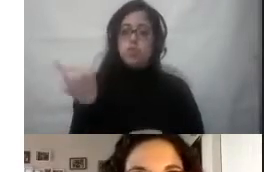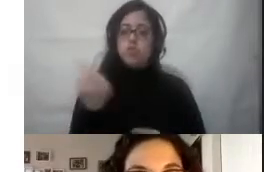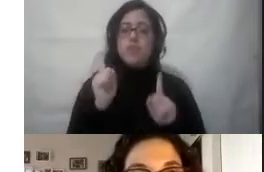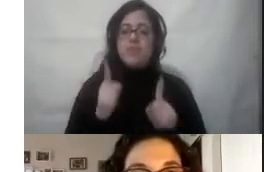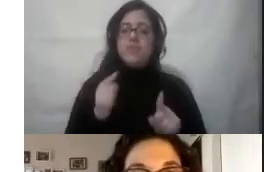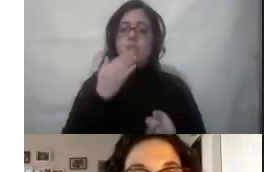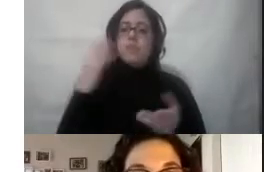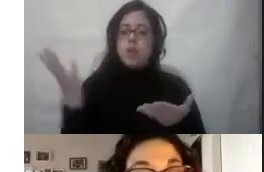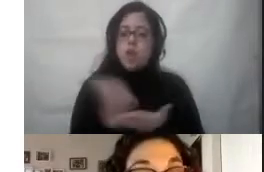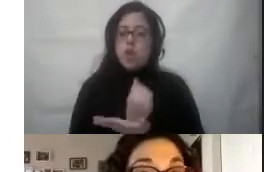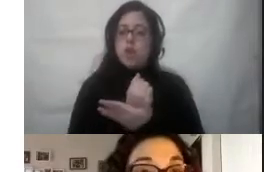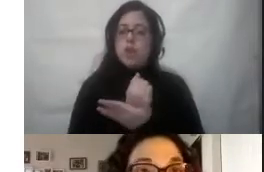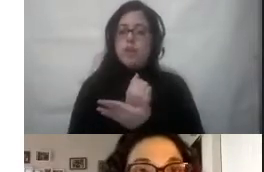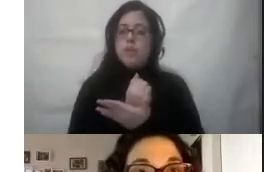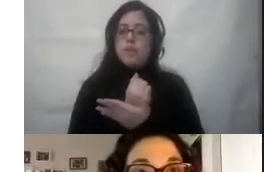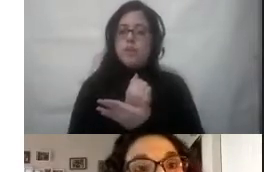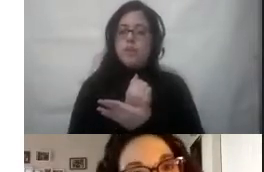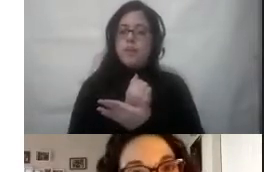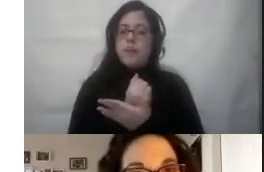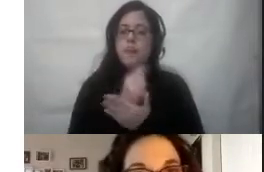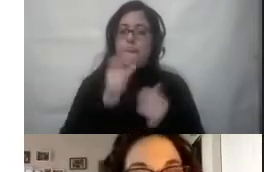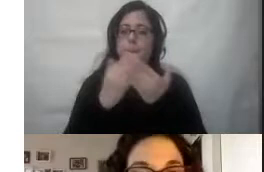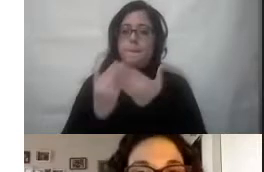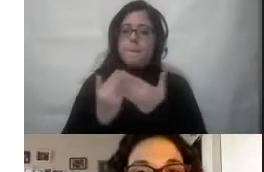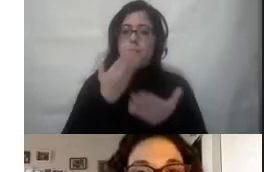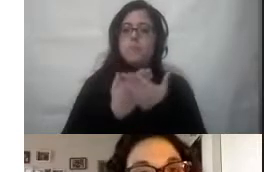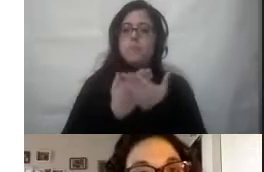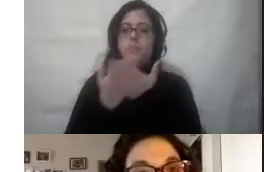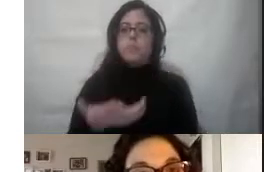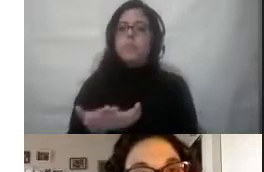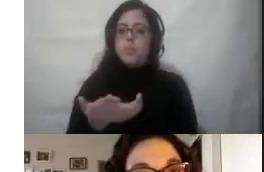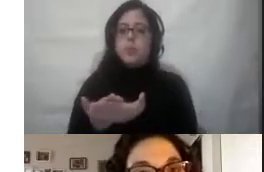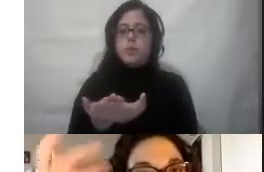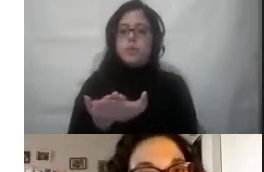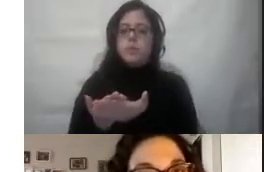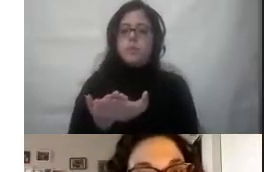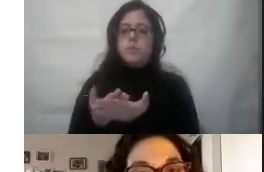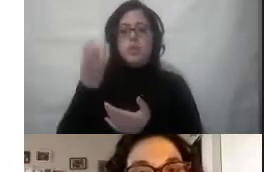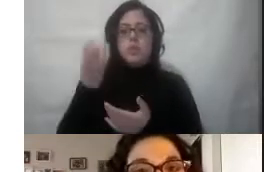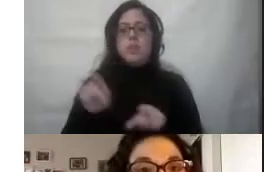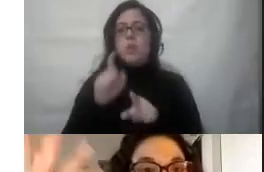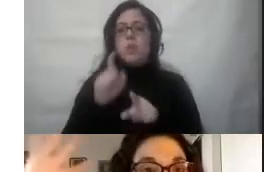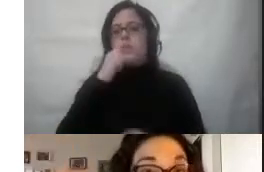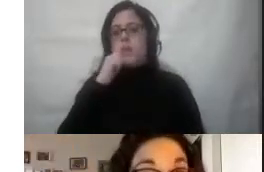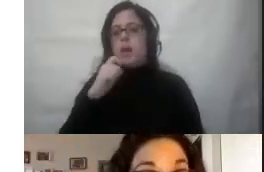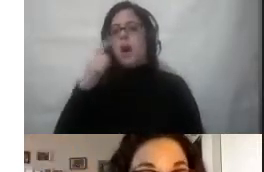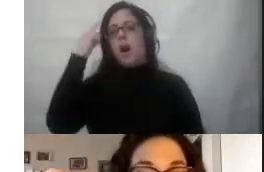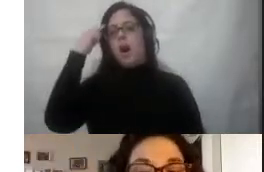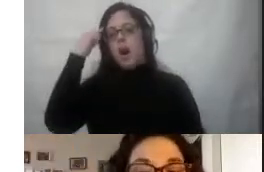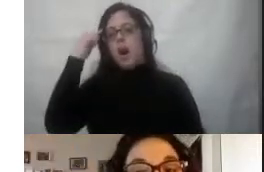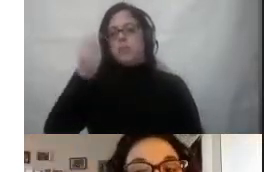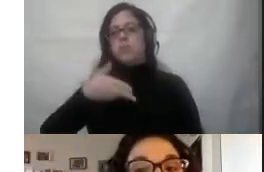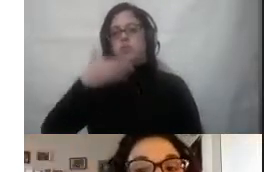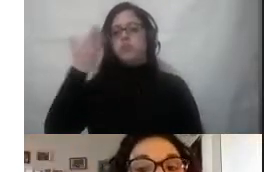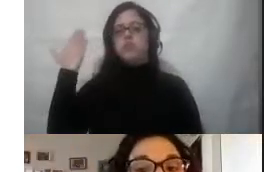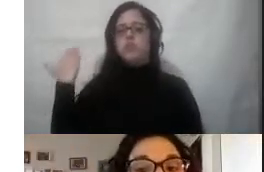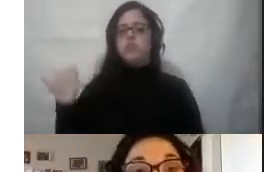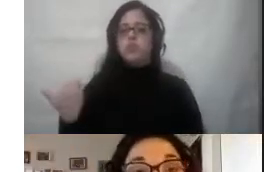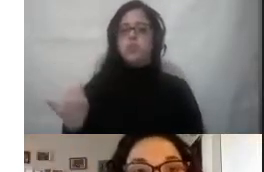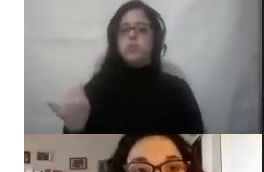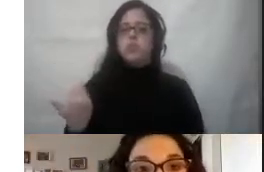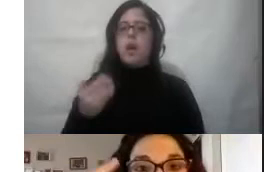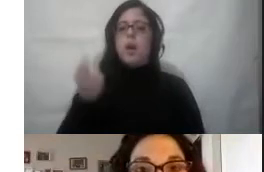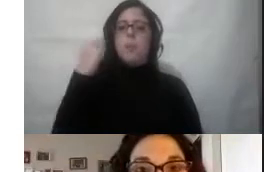también que nuestros estudiantes propongan. Que no solo nos quedemos con el análisis crítico de lo que ya pasó, sino de qué